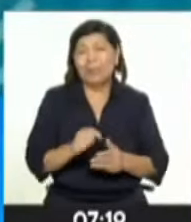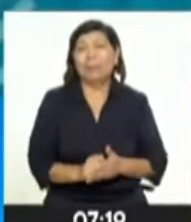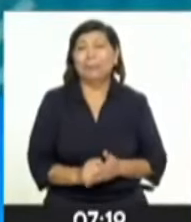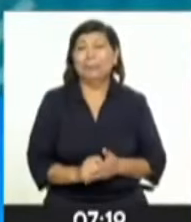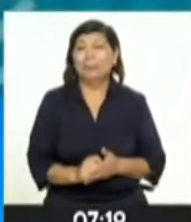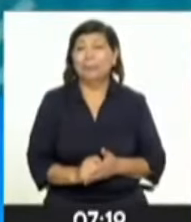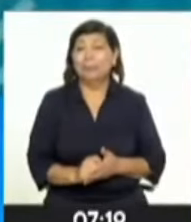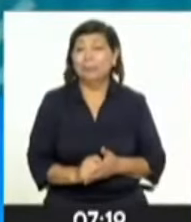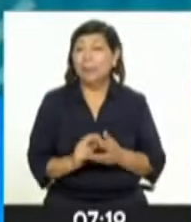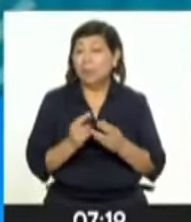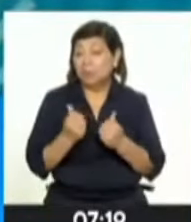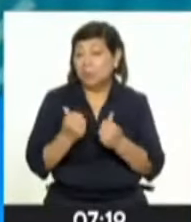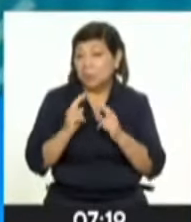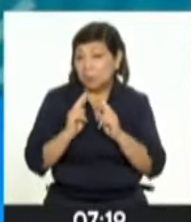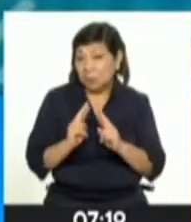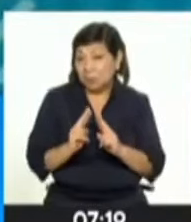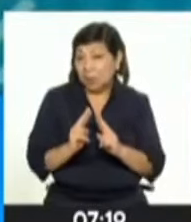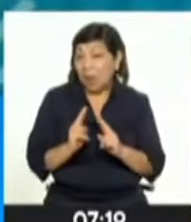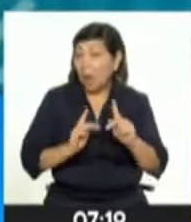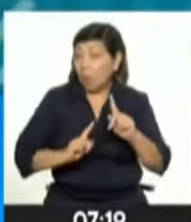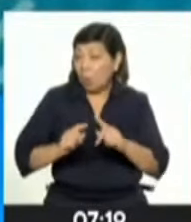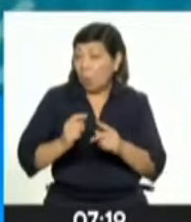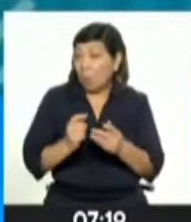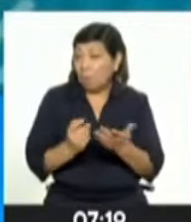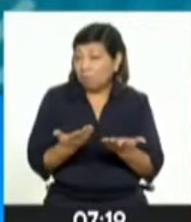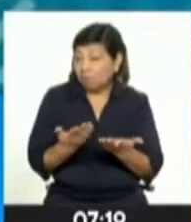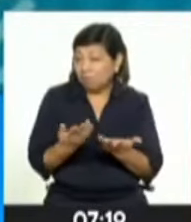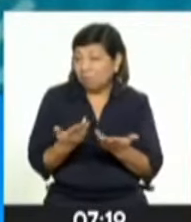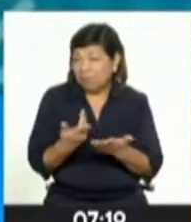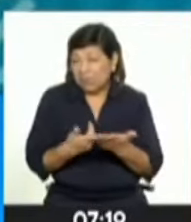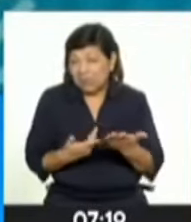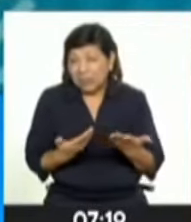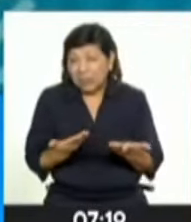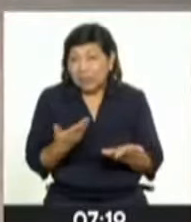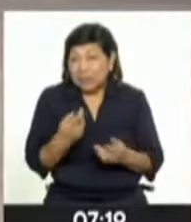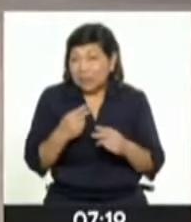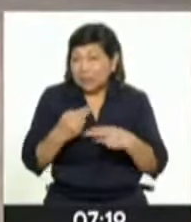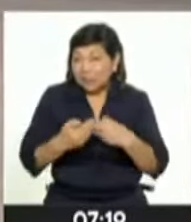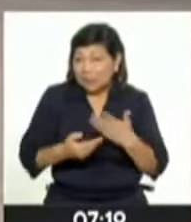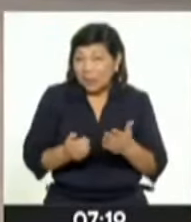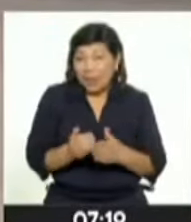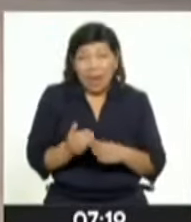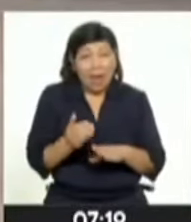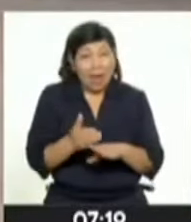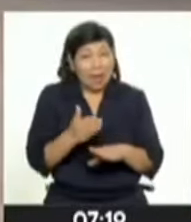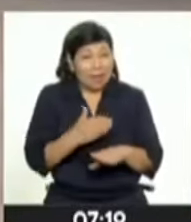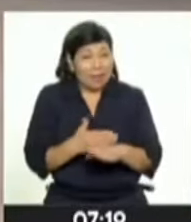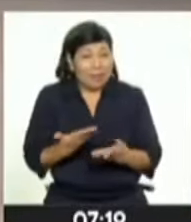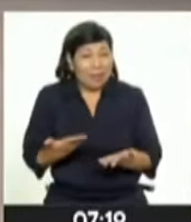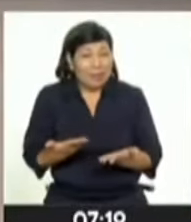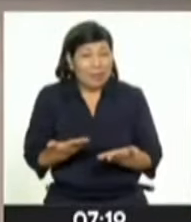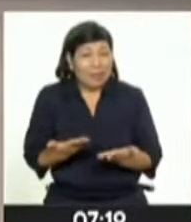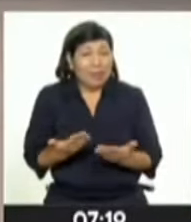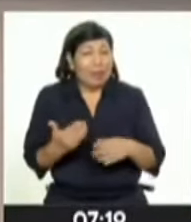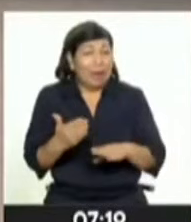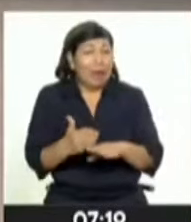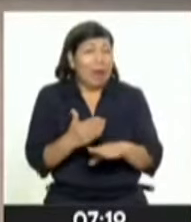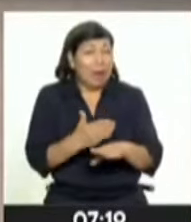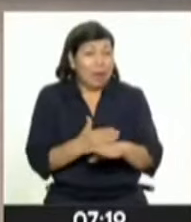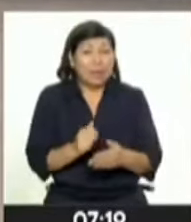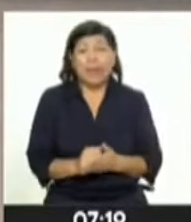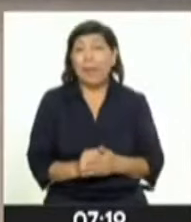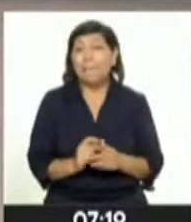pueden medir resultados con respecto a estas acciones que se vienen ejecutando? De hecho, de ejecuciones ya de largo